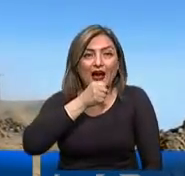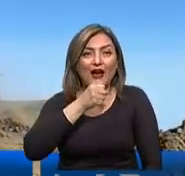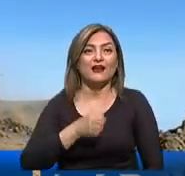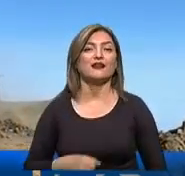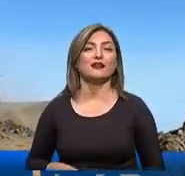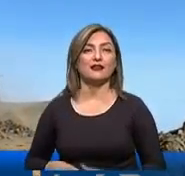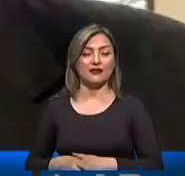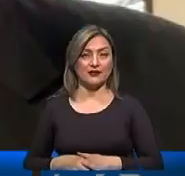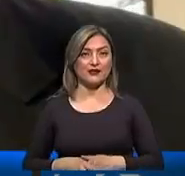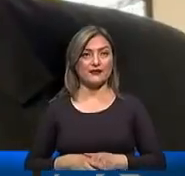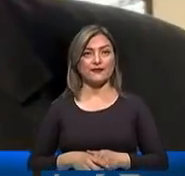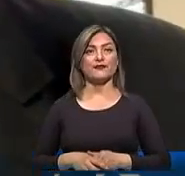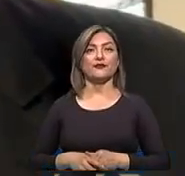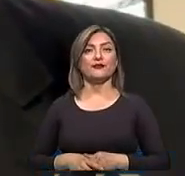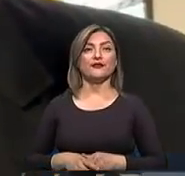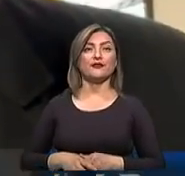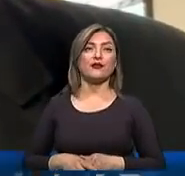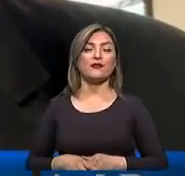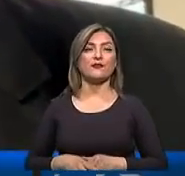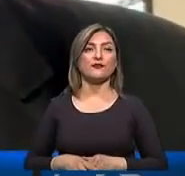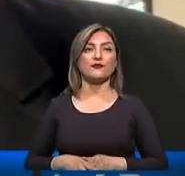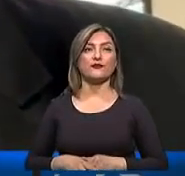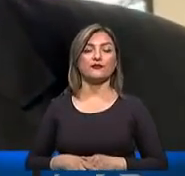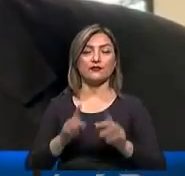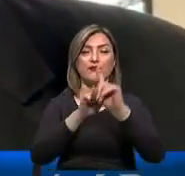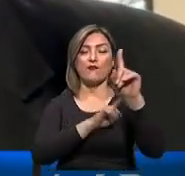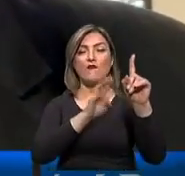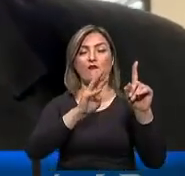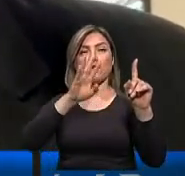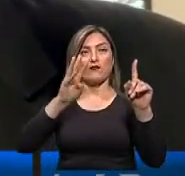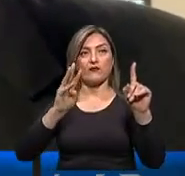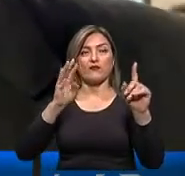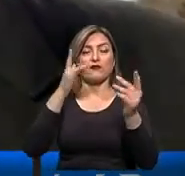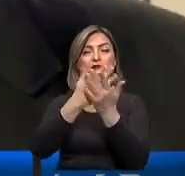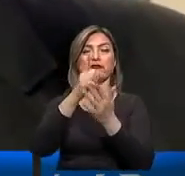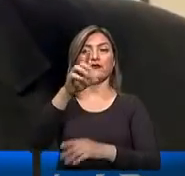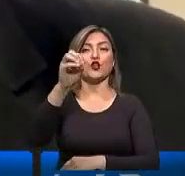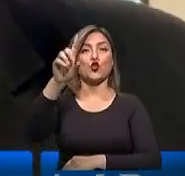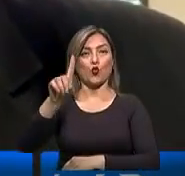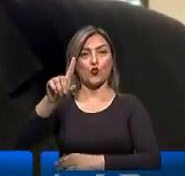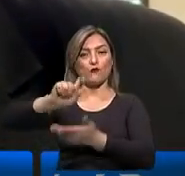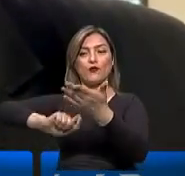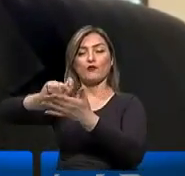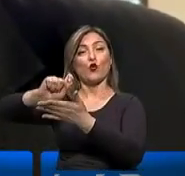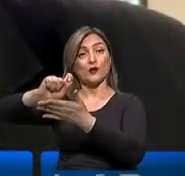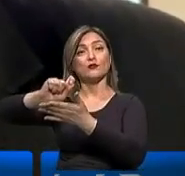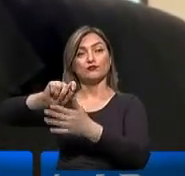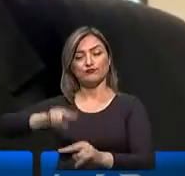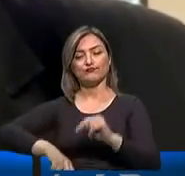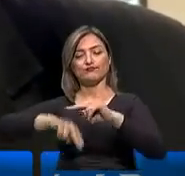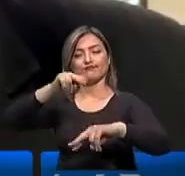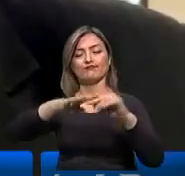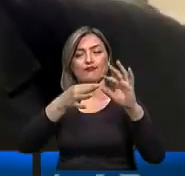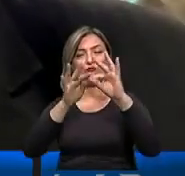asfaltar para el tratamiento desde el kilómetro 66 hasta el 101, para mejoramiento